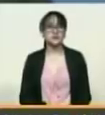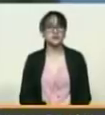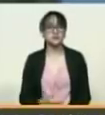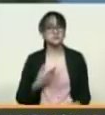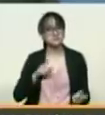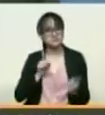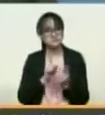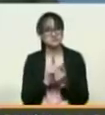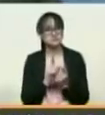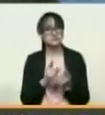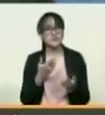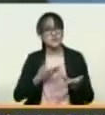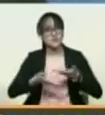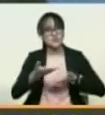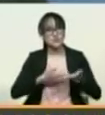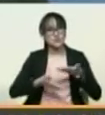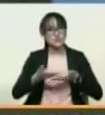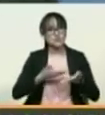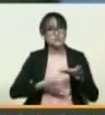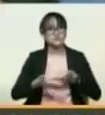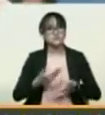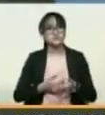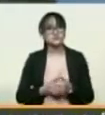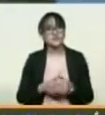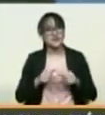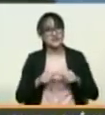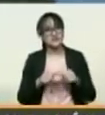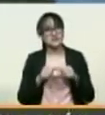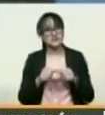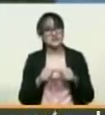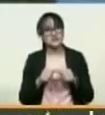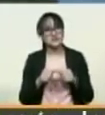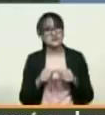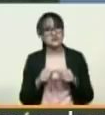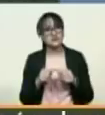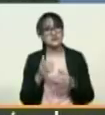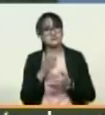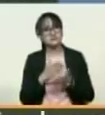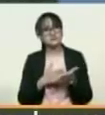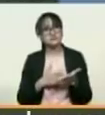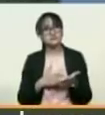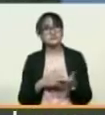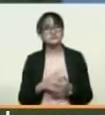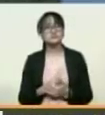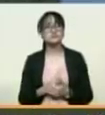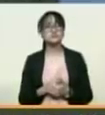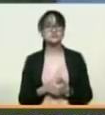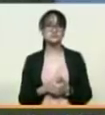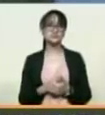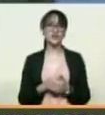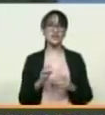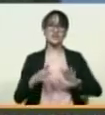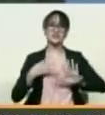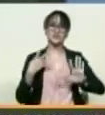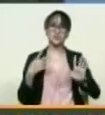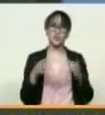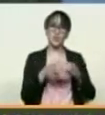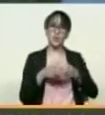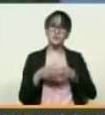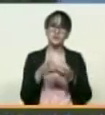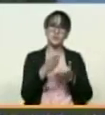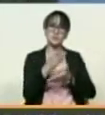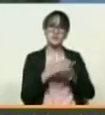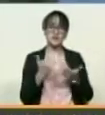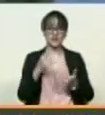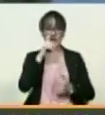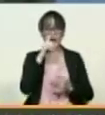con Irán, no estamos negociando nada, lo que hacemos es seguir con nuestras comisiones mixtas, si no me equivoco se han hecho 19 comisiones mixtas, vamos este